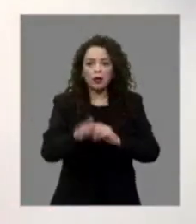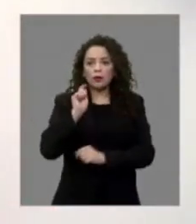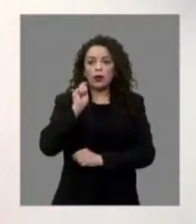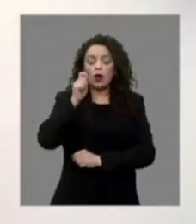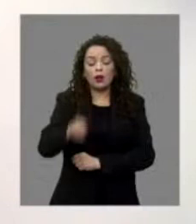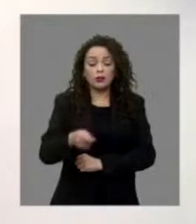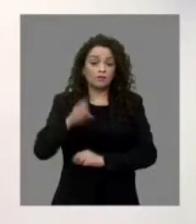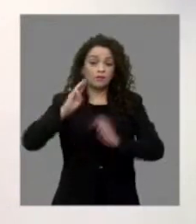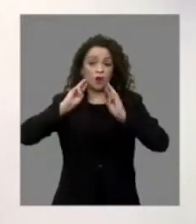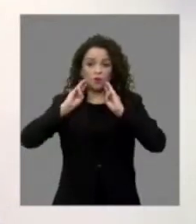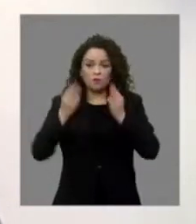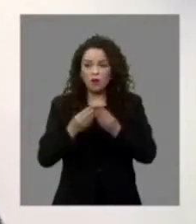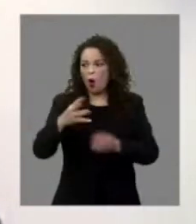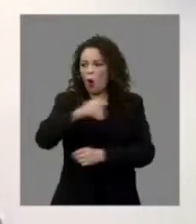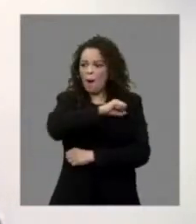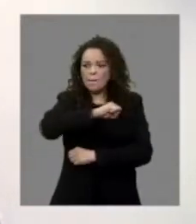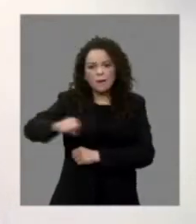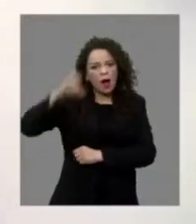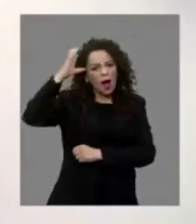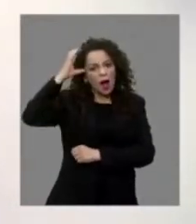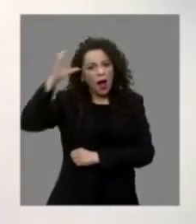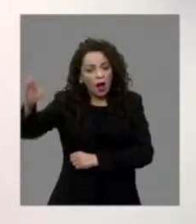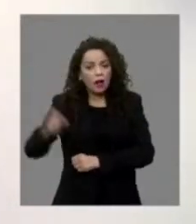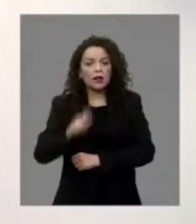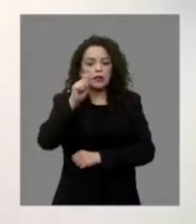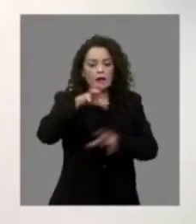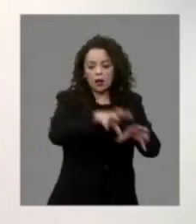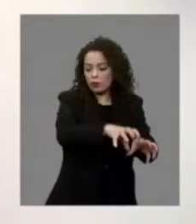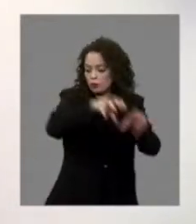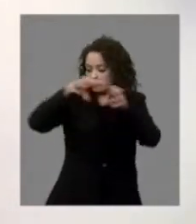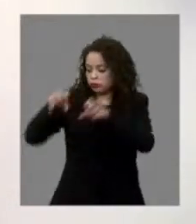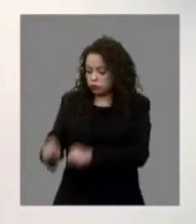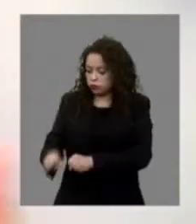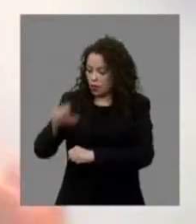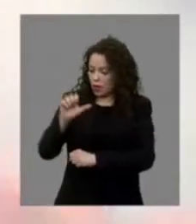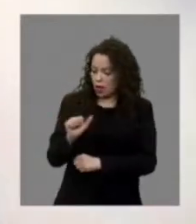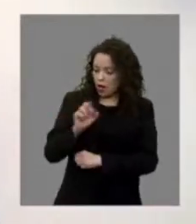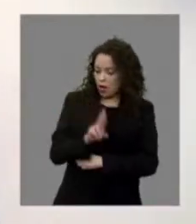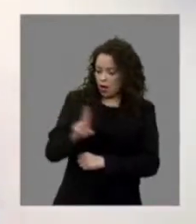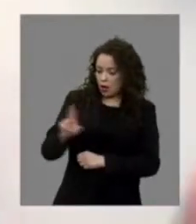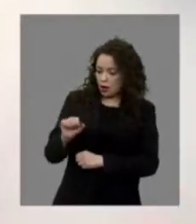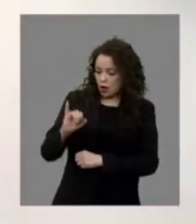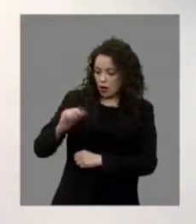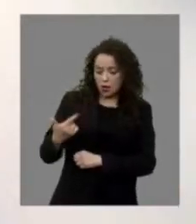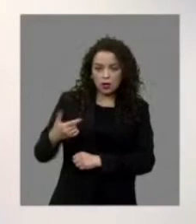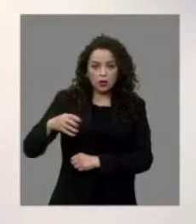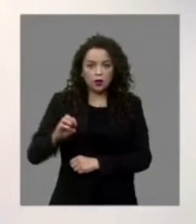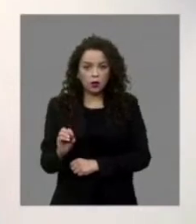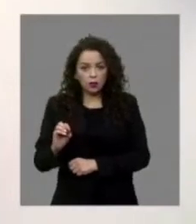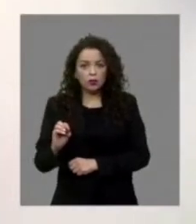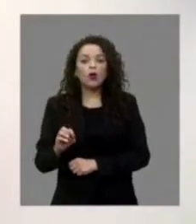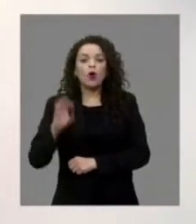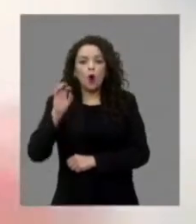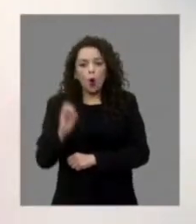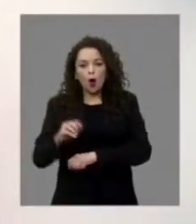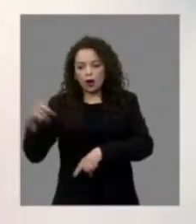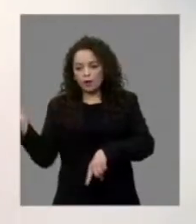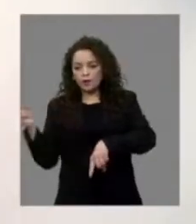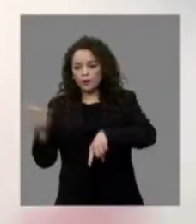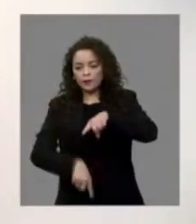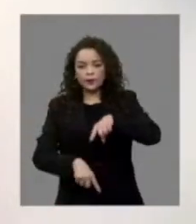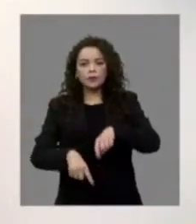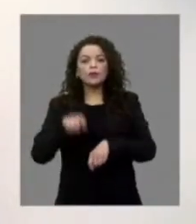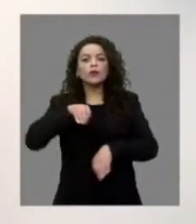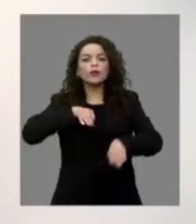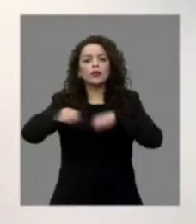organizada o la imposibilidad de restituir el empleo a un policía,